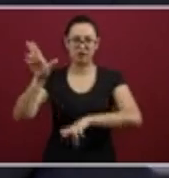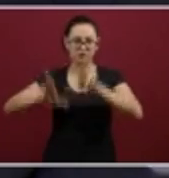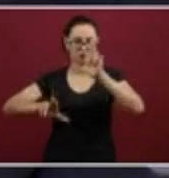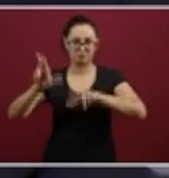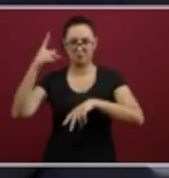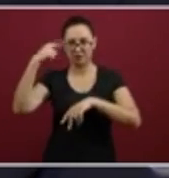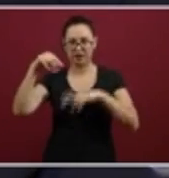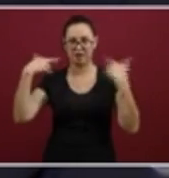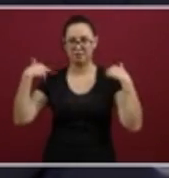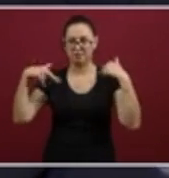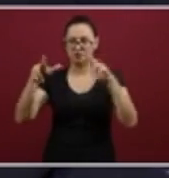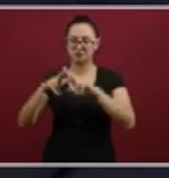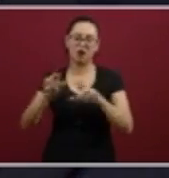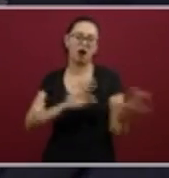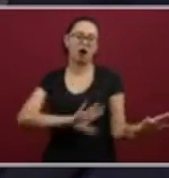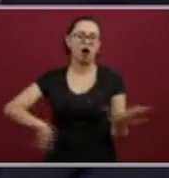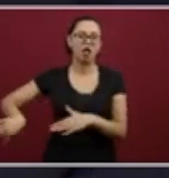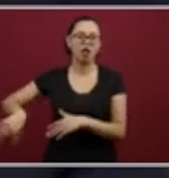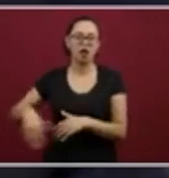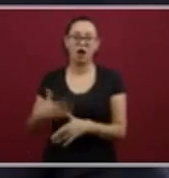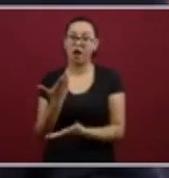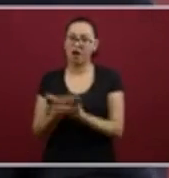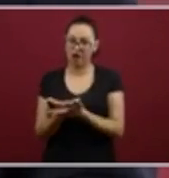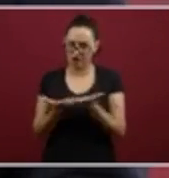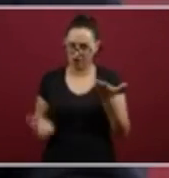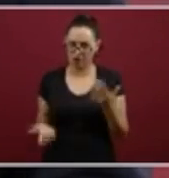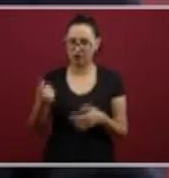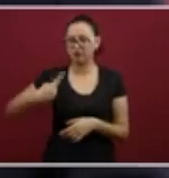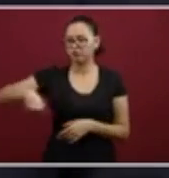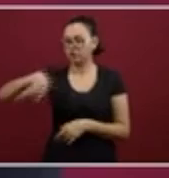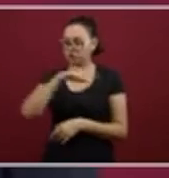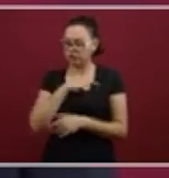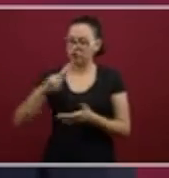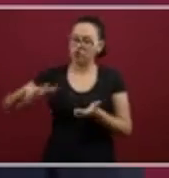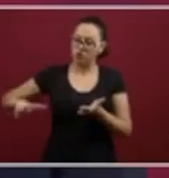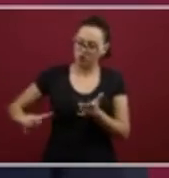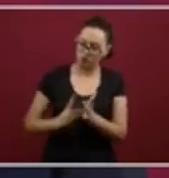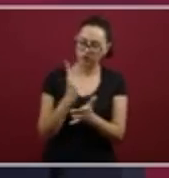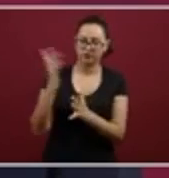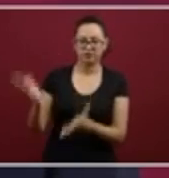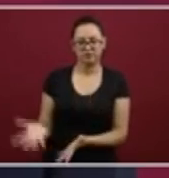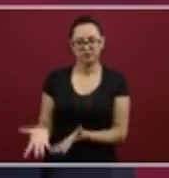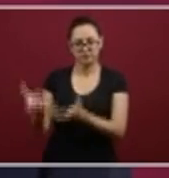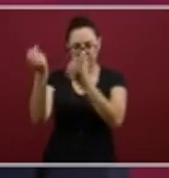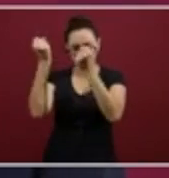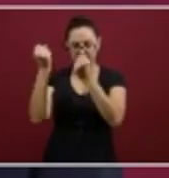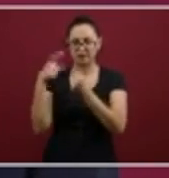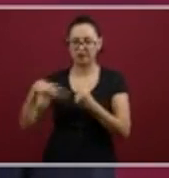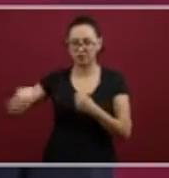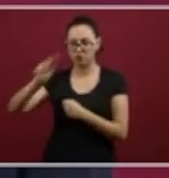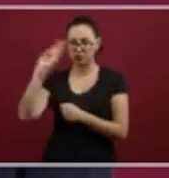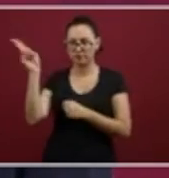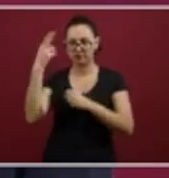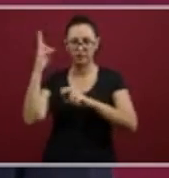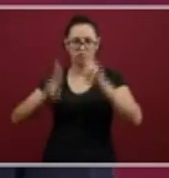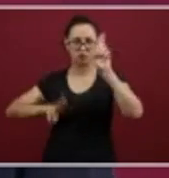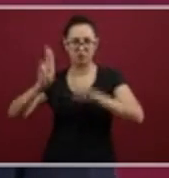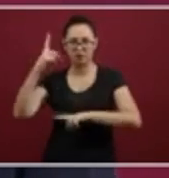Ya nosotros vamos a fortalecer las normales públicas.